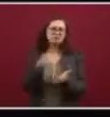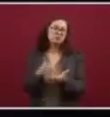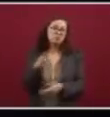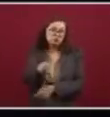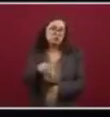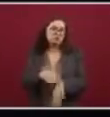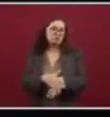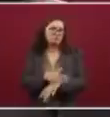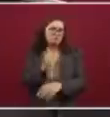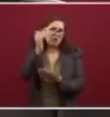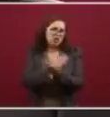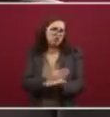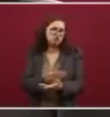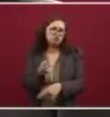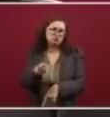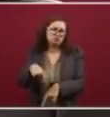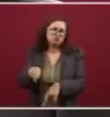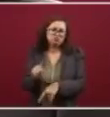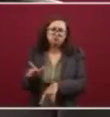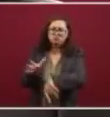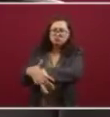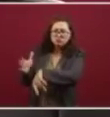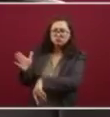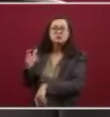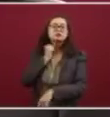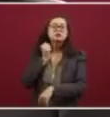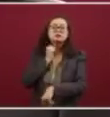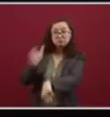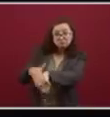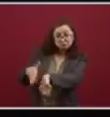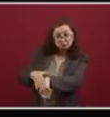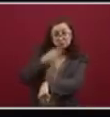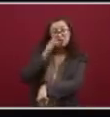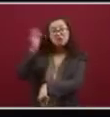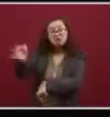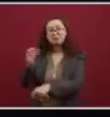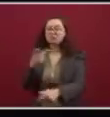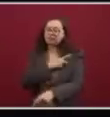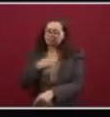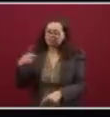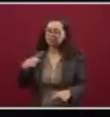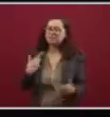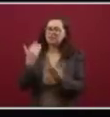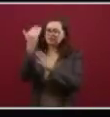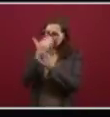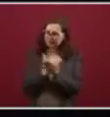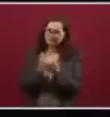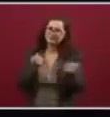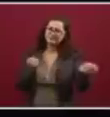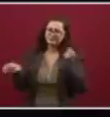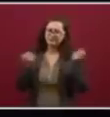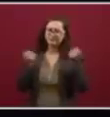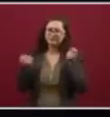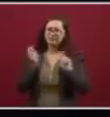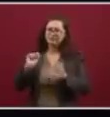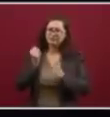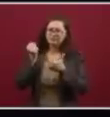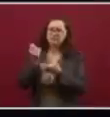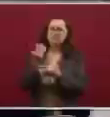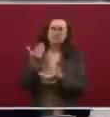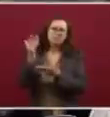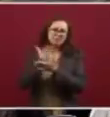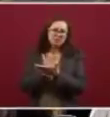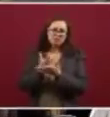lo que gana usted. ¿Se hará un llamado al Senado de la República para moderar estos salarios de funcionarios del Senado de la